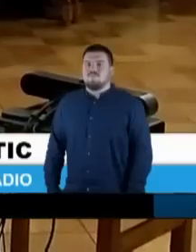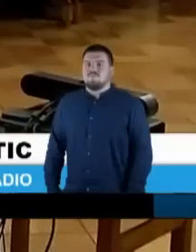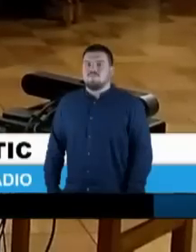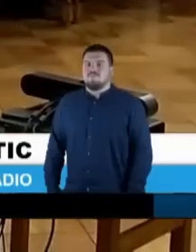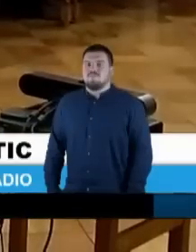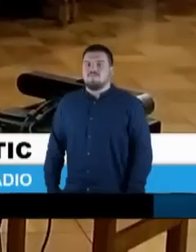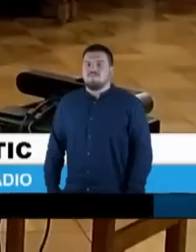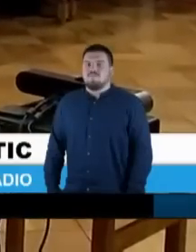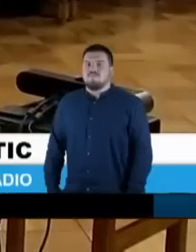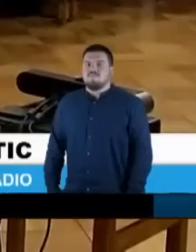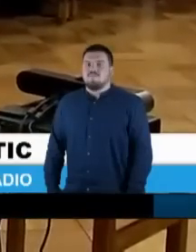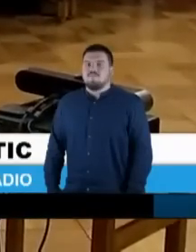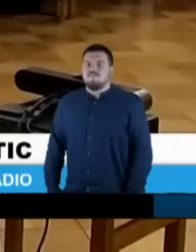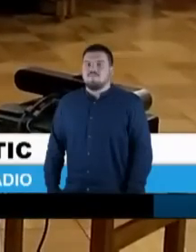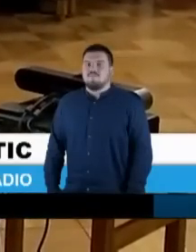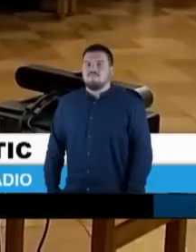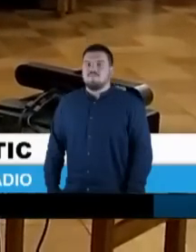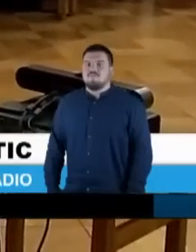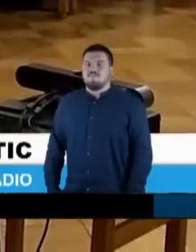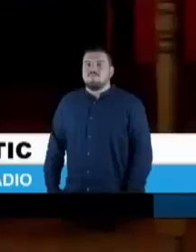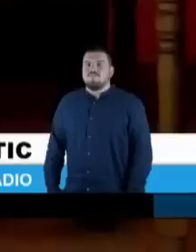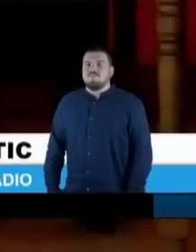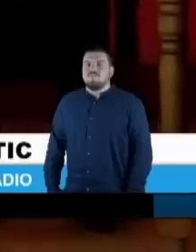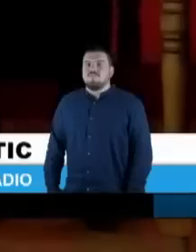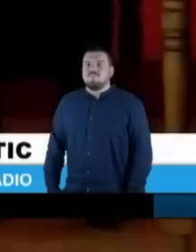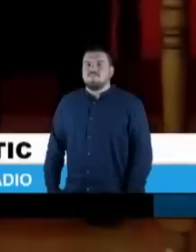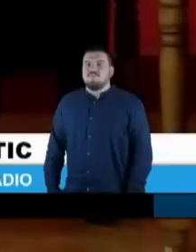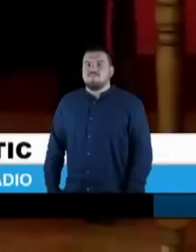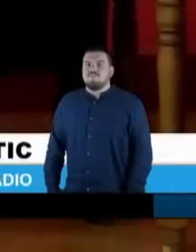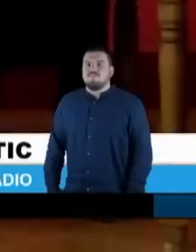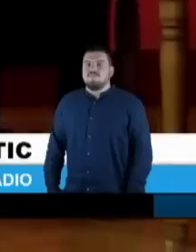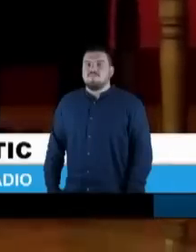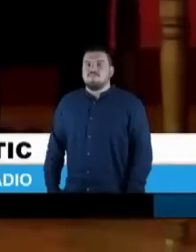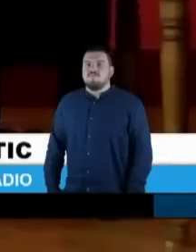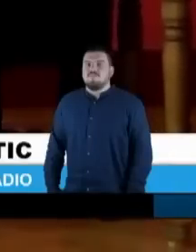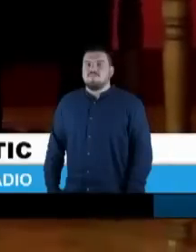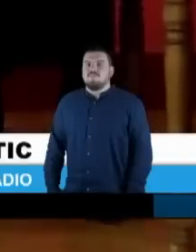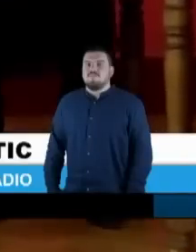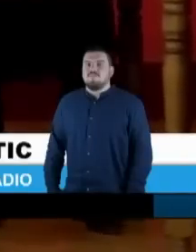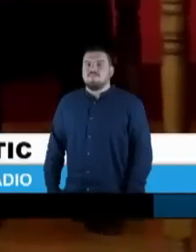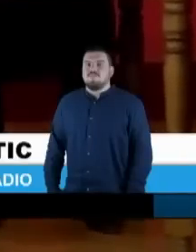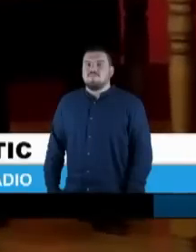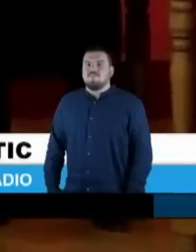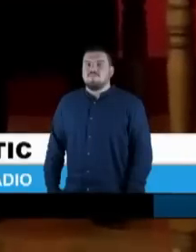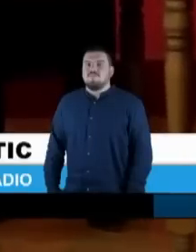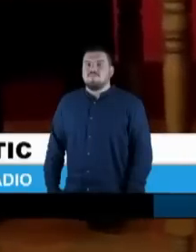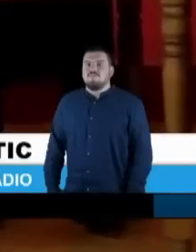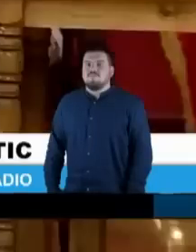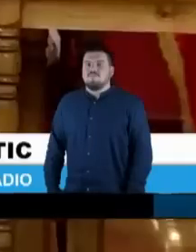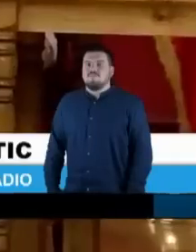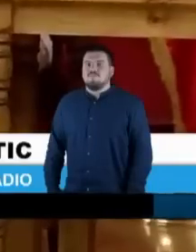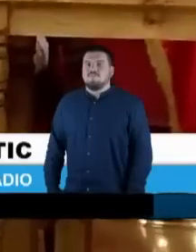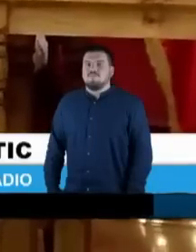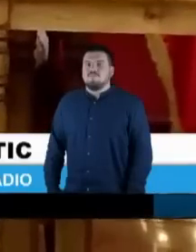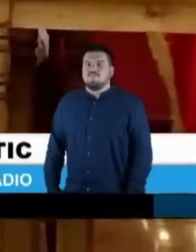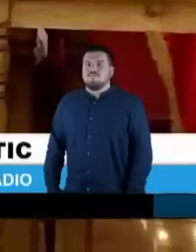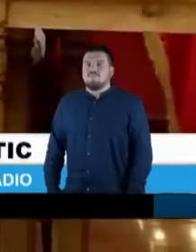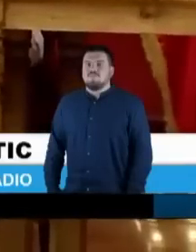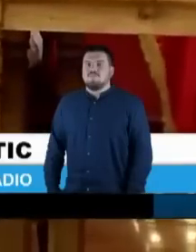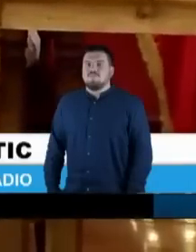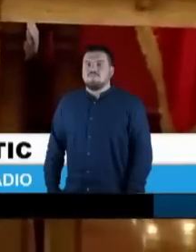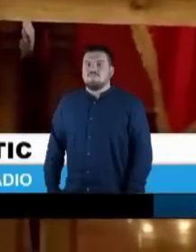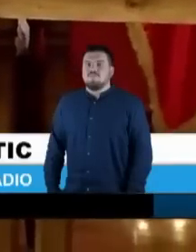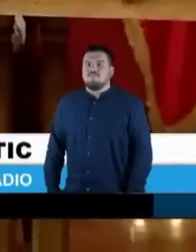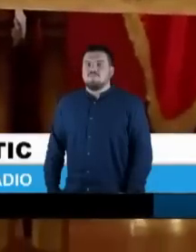más fuerza. Eso está ocurriendo, y con la llegada ya de marzo, la oposición y el oficialismo, la oposición en el